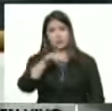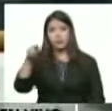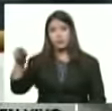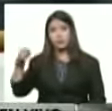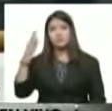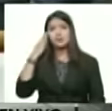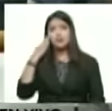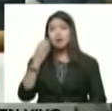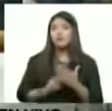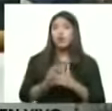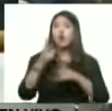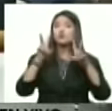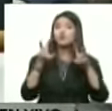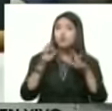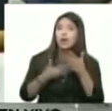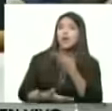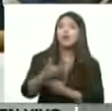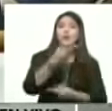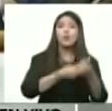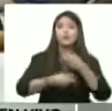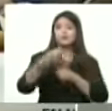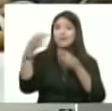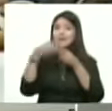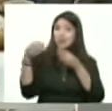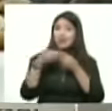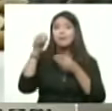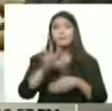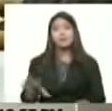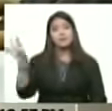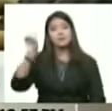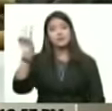Generar nuevas fuentes de riqueza y de divisas para el país.